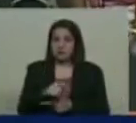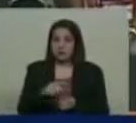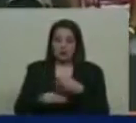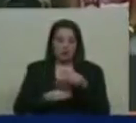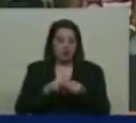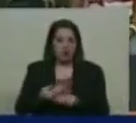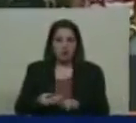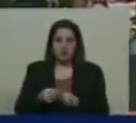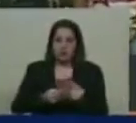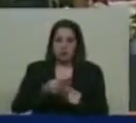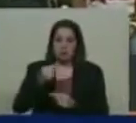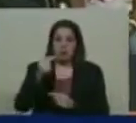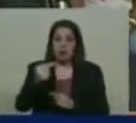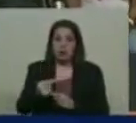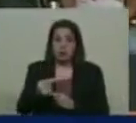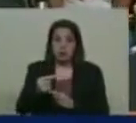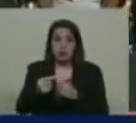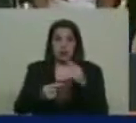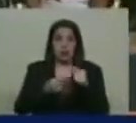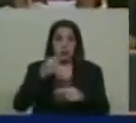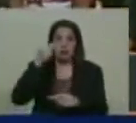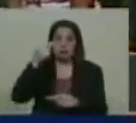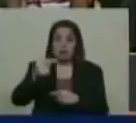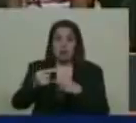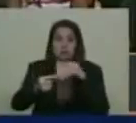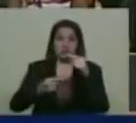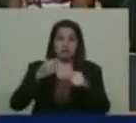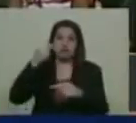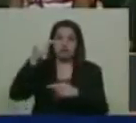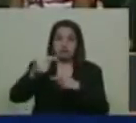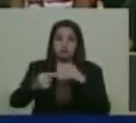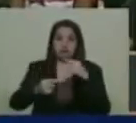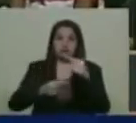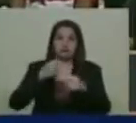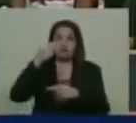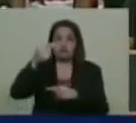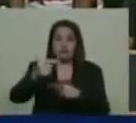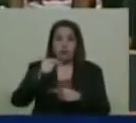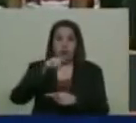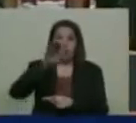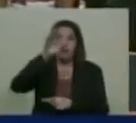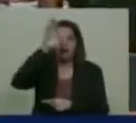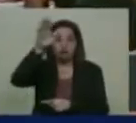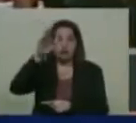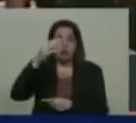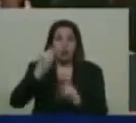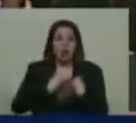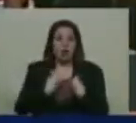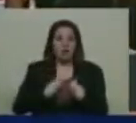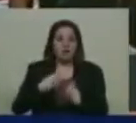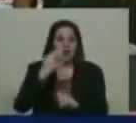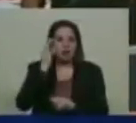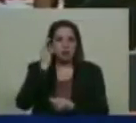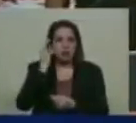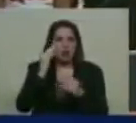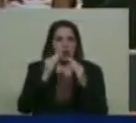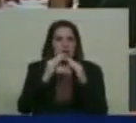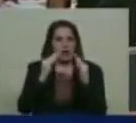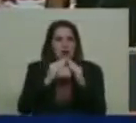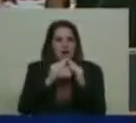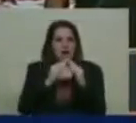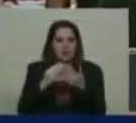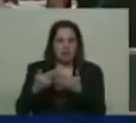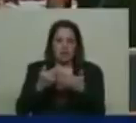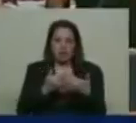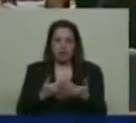mañana, de lo que hay que hacer hacia el futuro, en cada campo de la vida de la mujer, en el hogar, en el estudio,